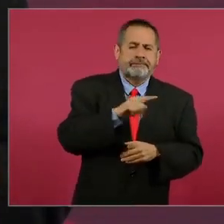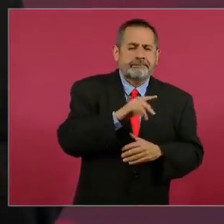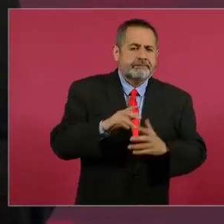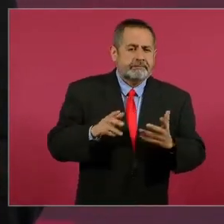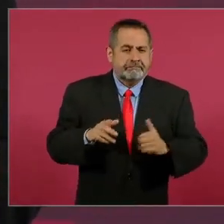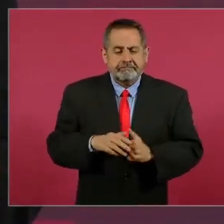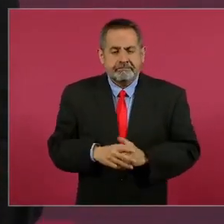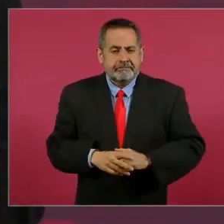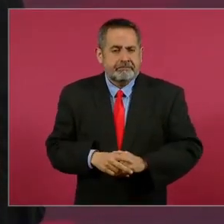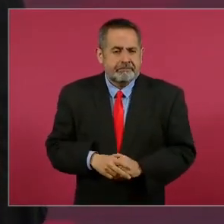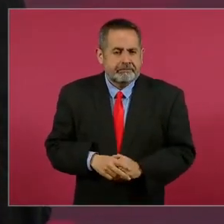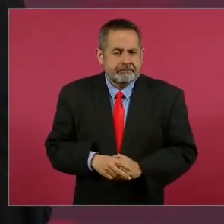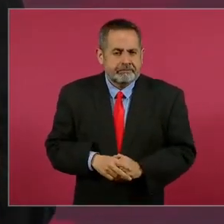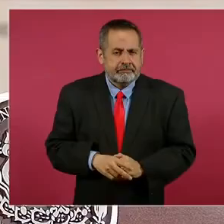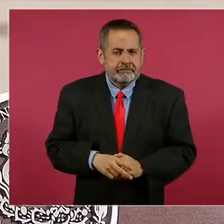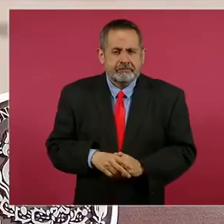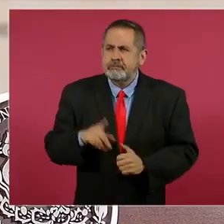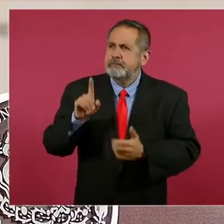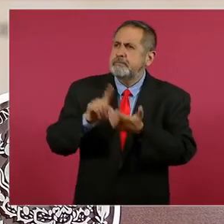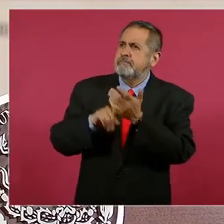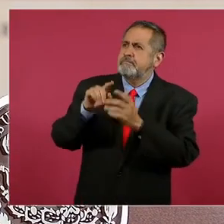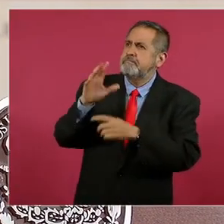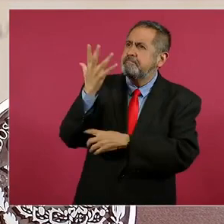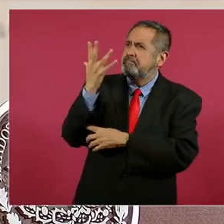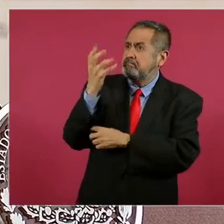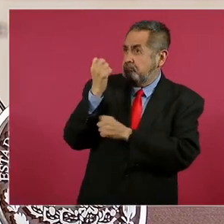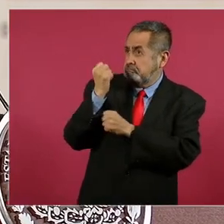no tiene pudrición